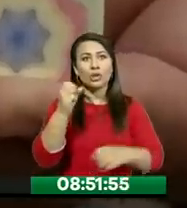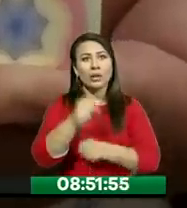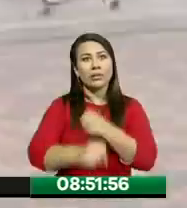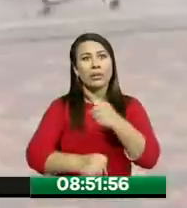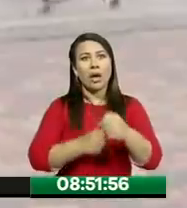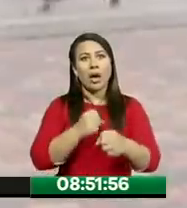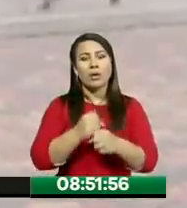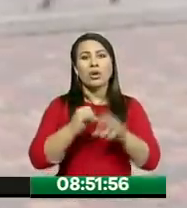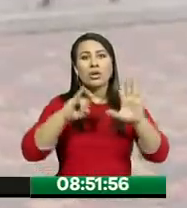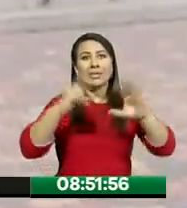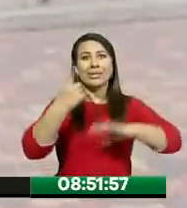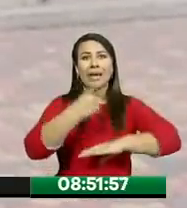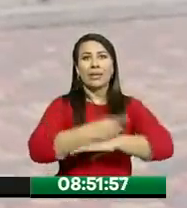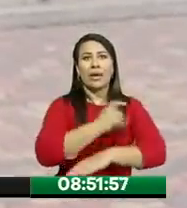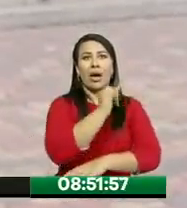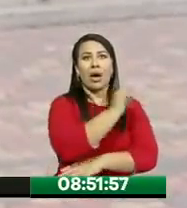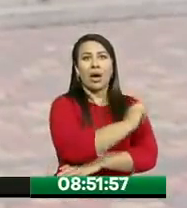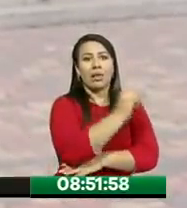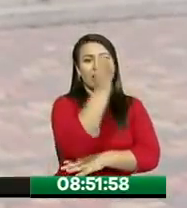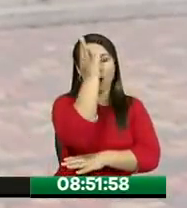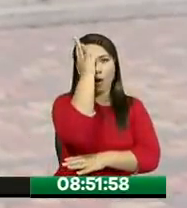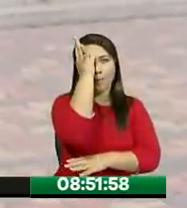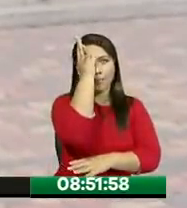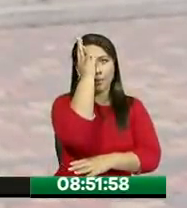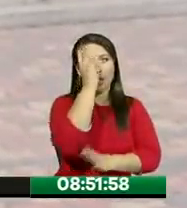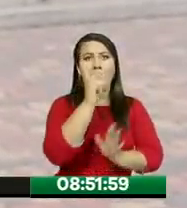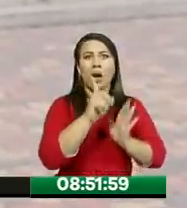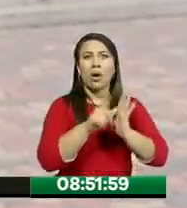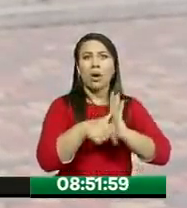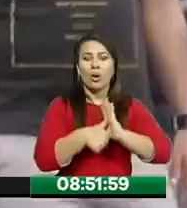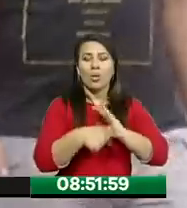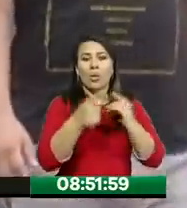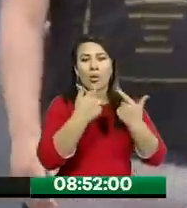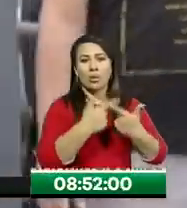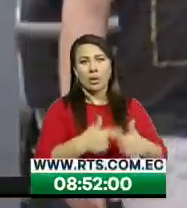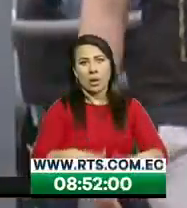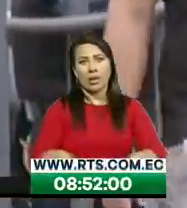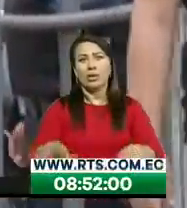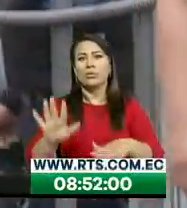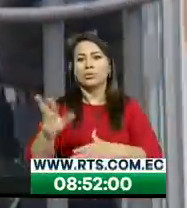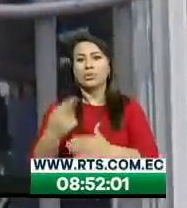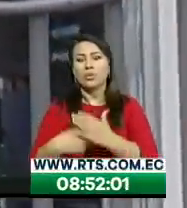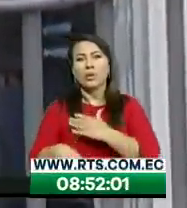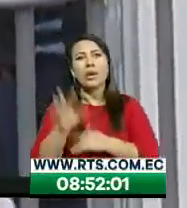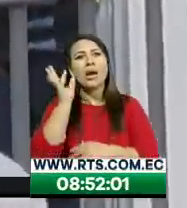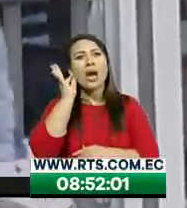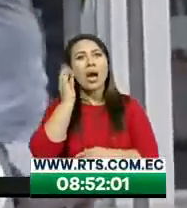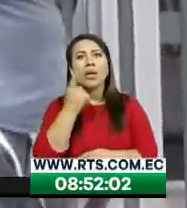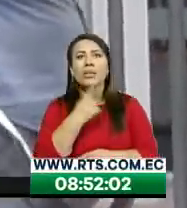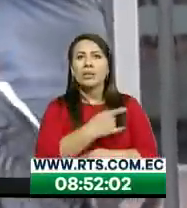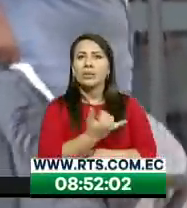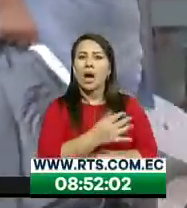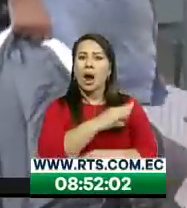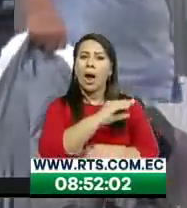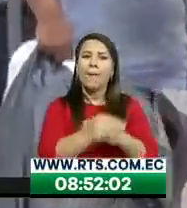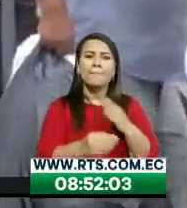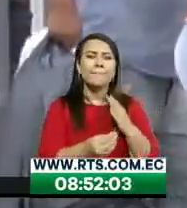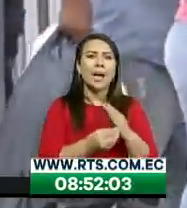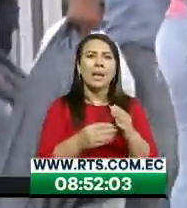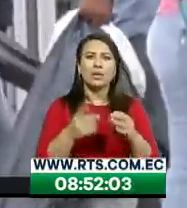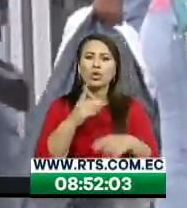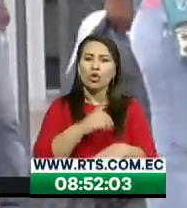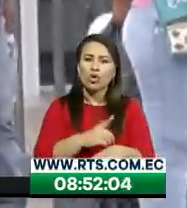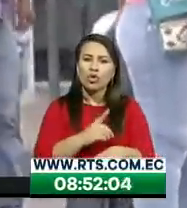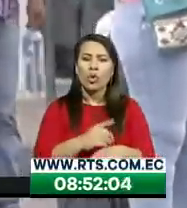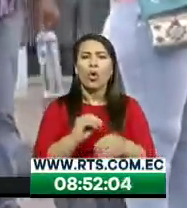En el video se logra apreciar cómo elementos de la Policía Metropolitana retiran la mercadería y el transporte en donde